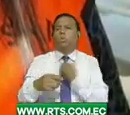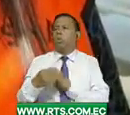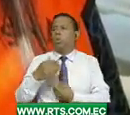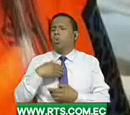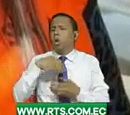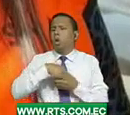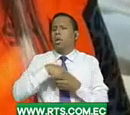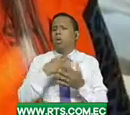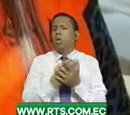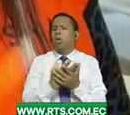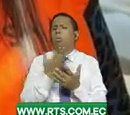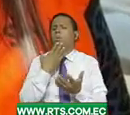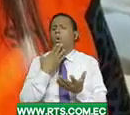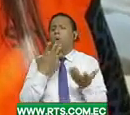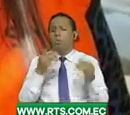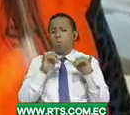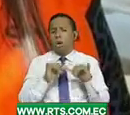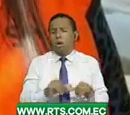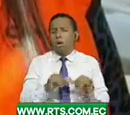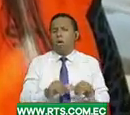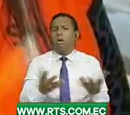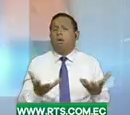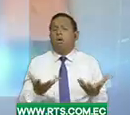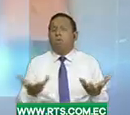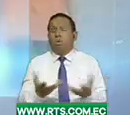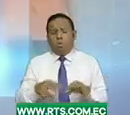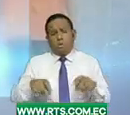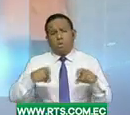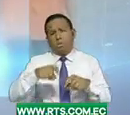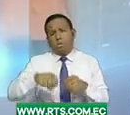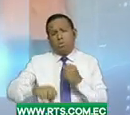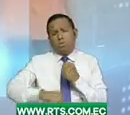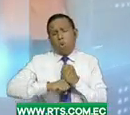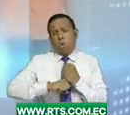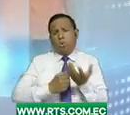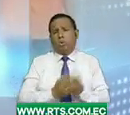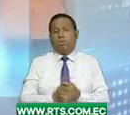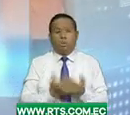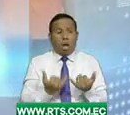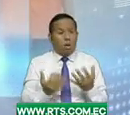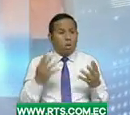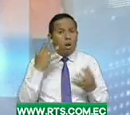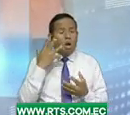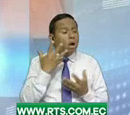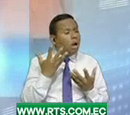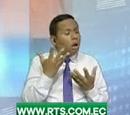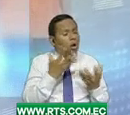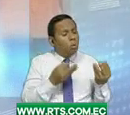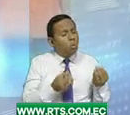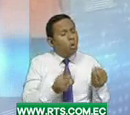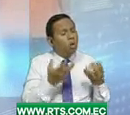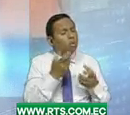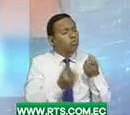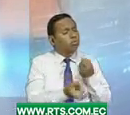centro como para nuestra estadía dentro de este lugar. Hasta la presente fecha en el censo penitenciario han